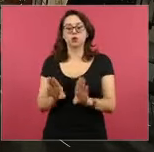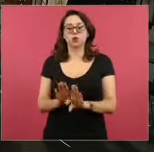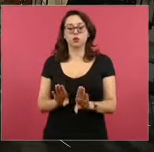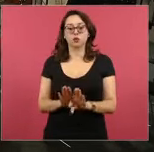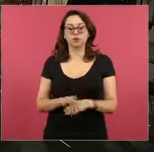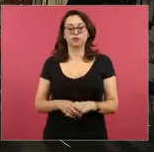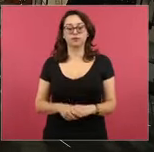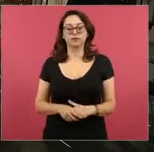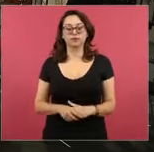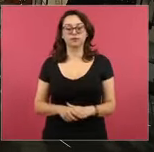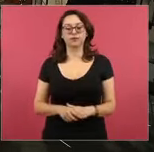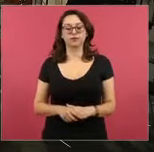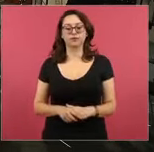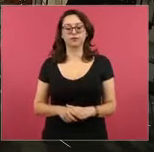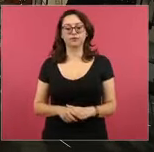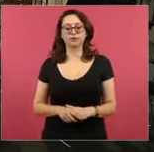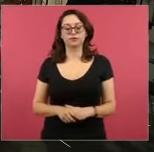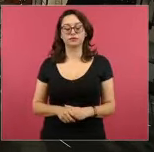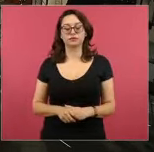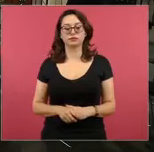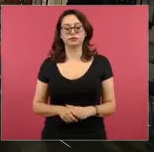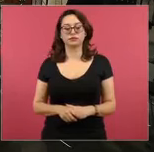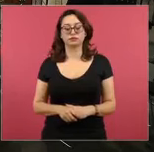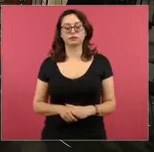Maestro Juan Manuel y ahorita yo.